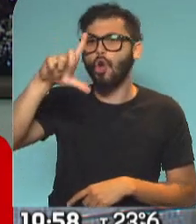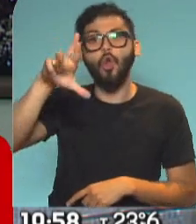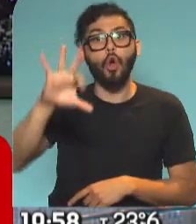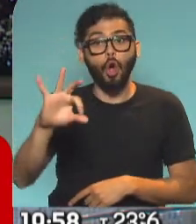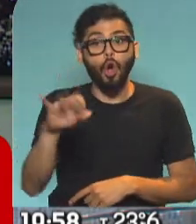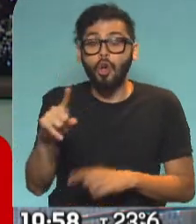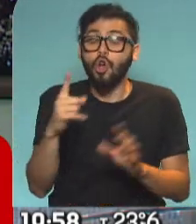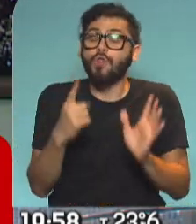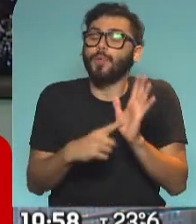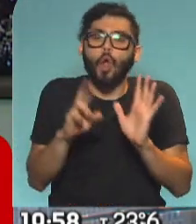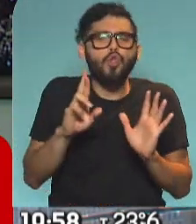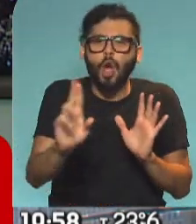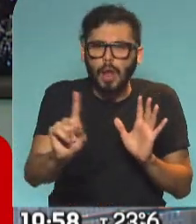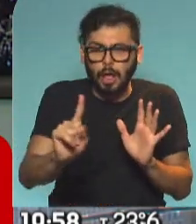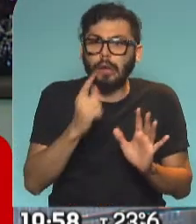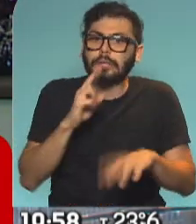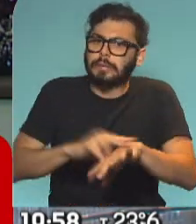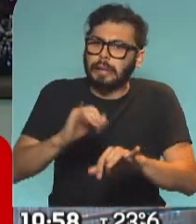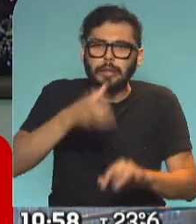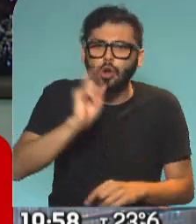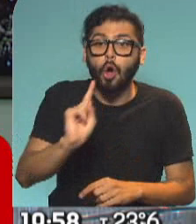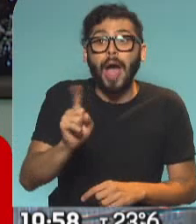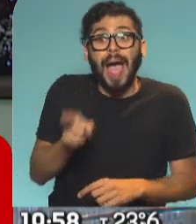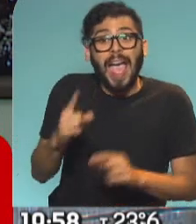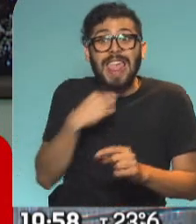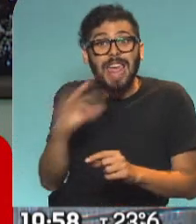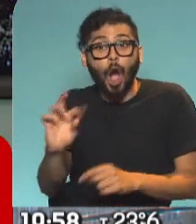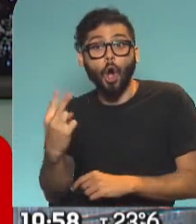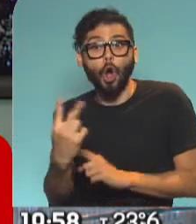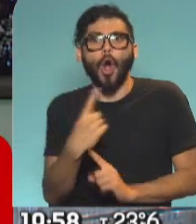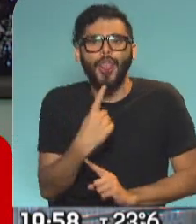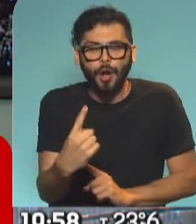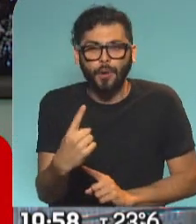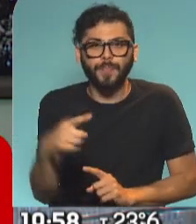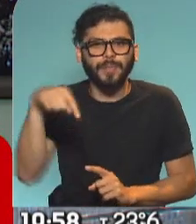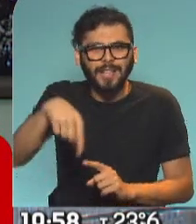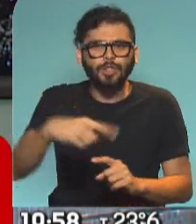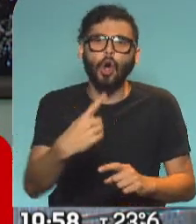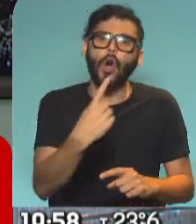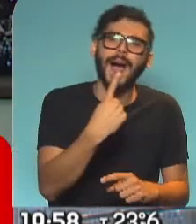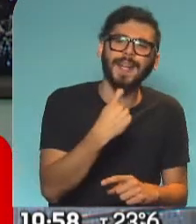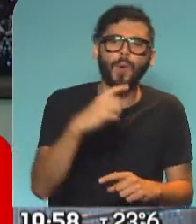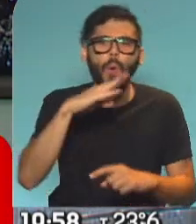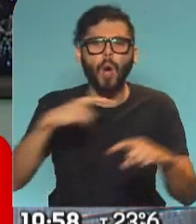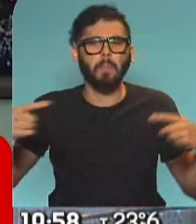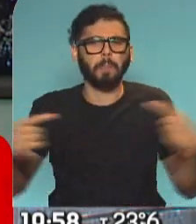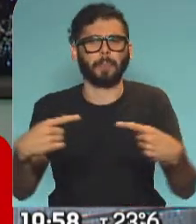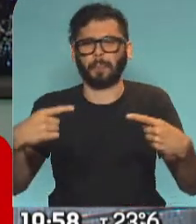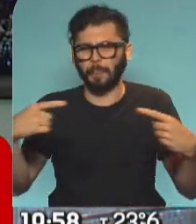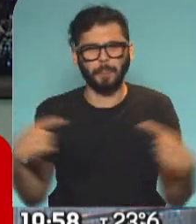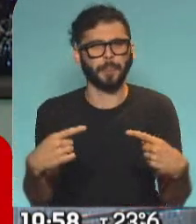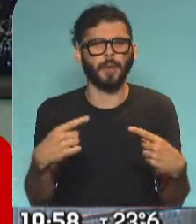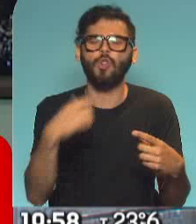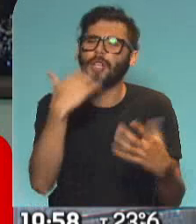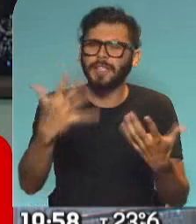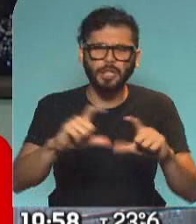una recomendación no ingerirlo. Él dijo, mientras se convertía esto en un River Boca, por esta tendencia que tenemos, no sé